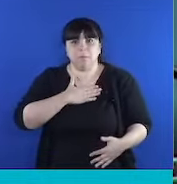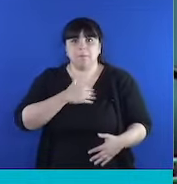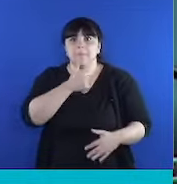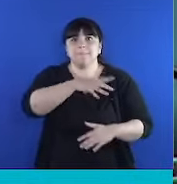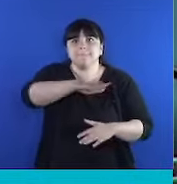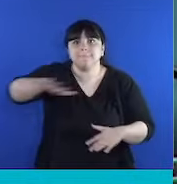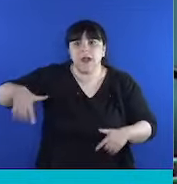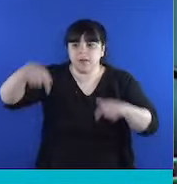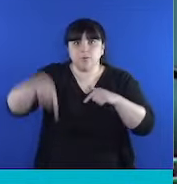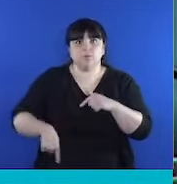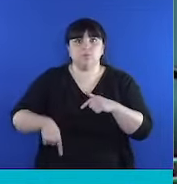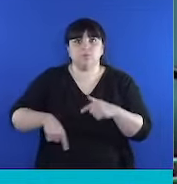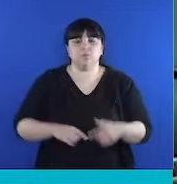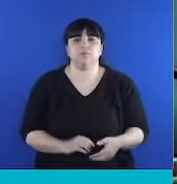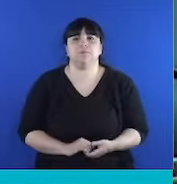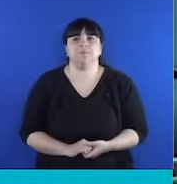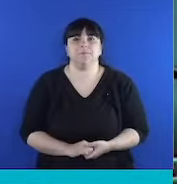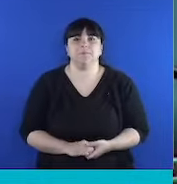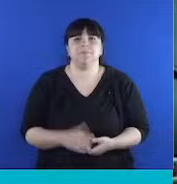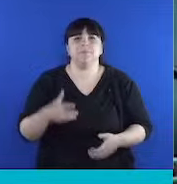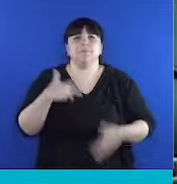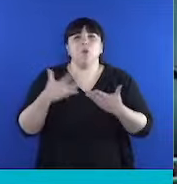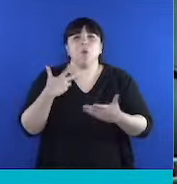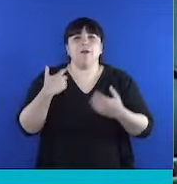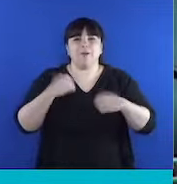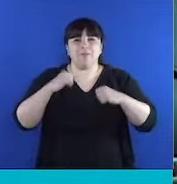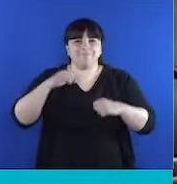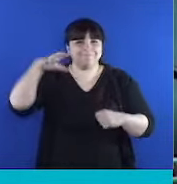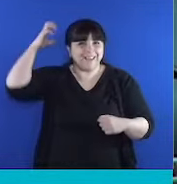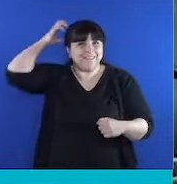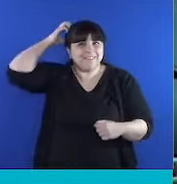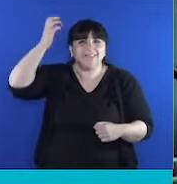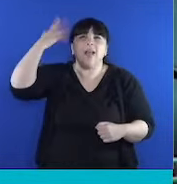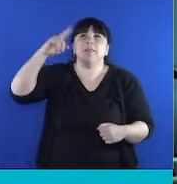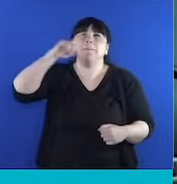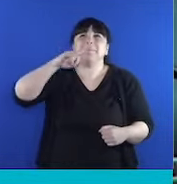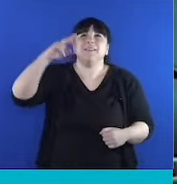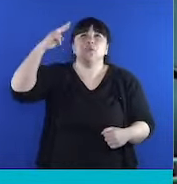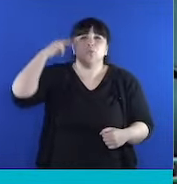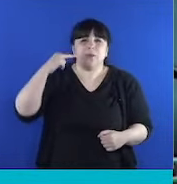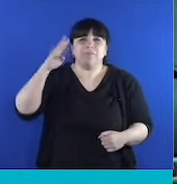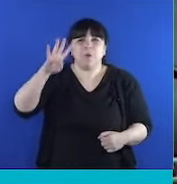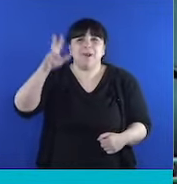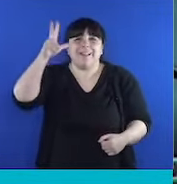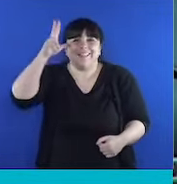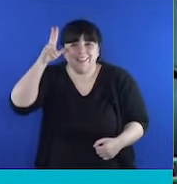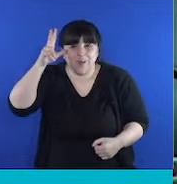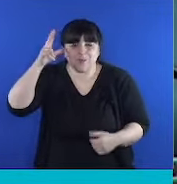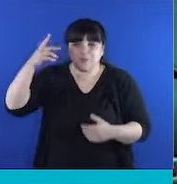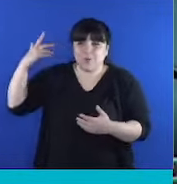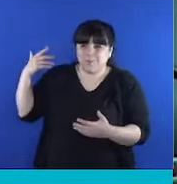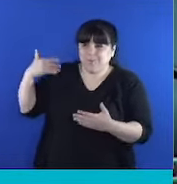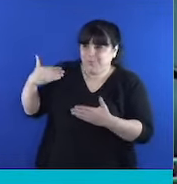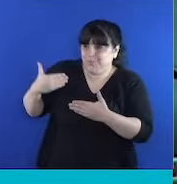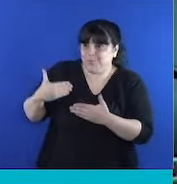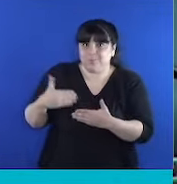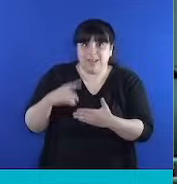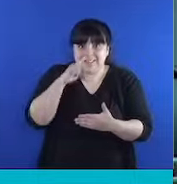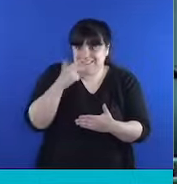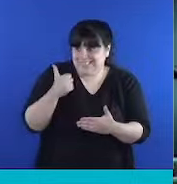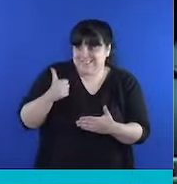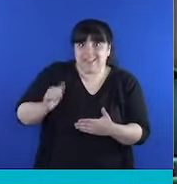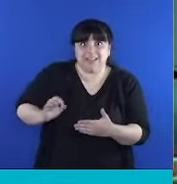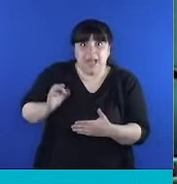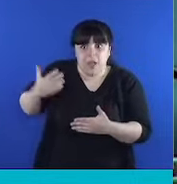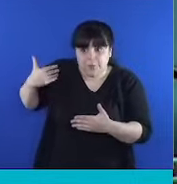sur. Los Juegos Evita fueron creados en 1948 y durante estos 76 años, en